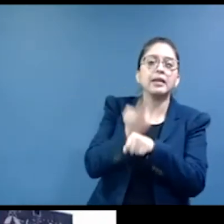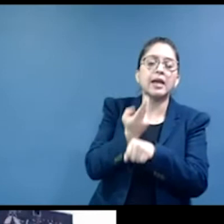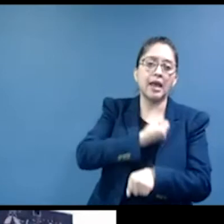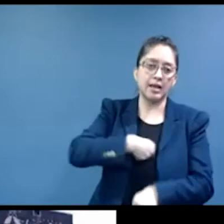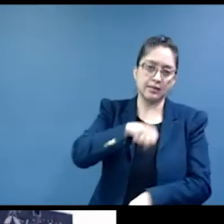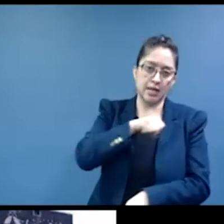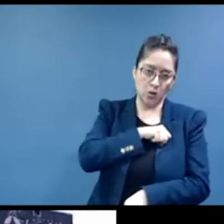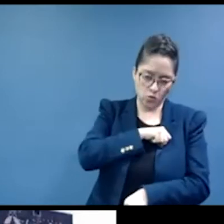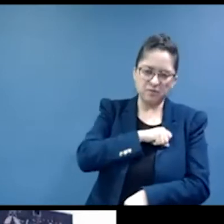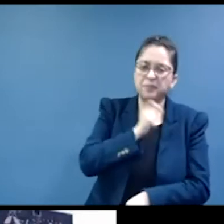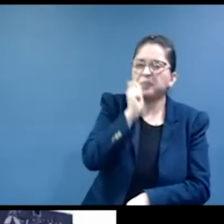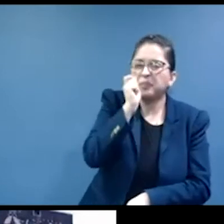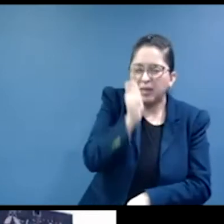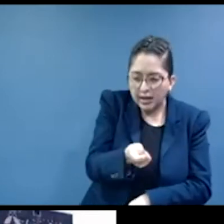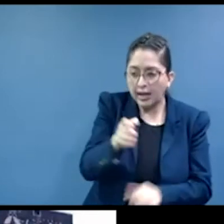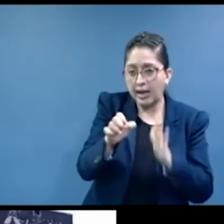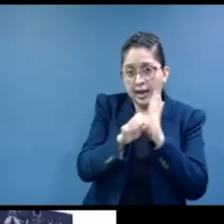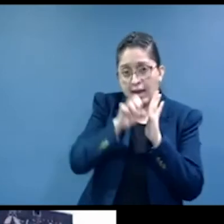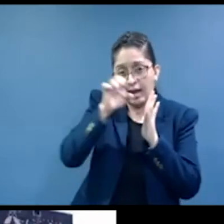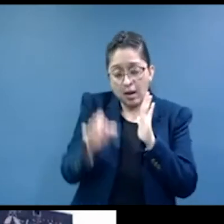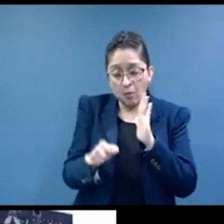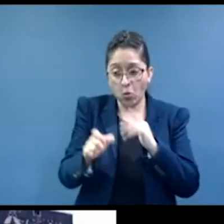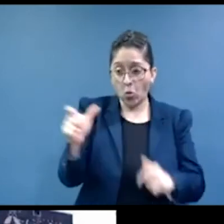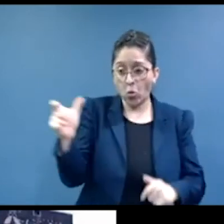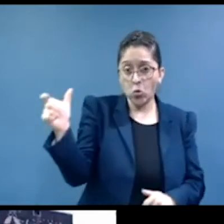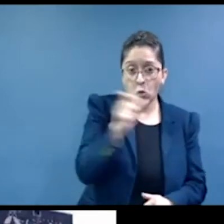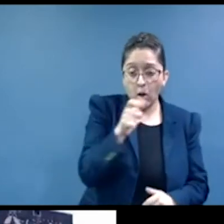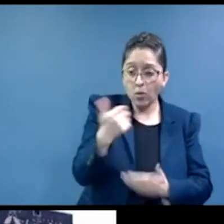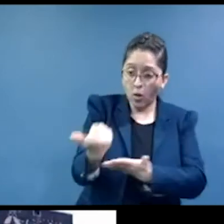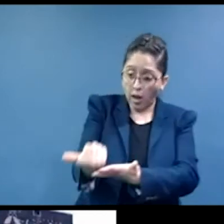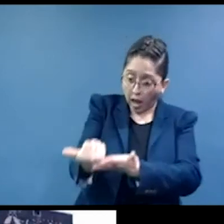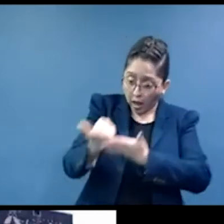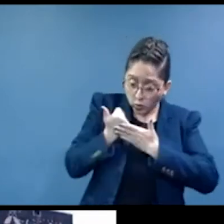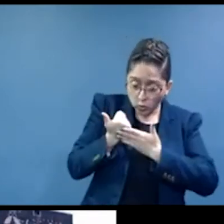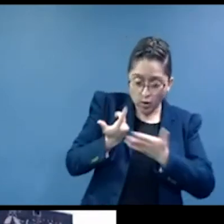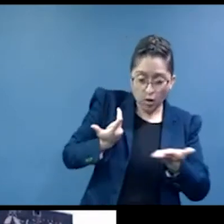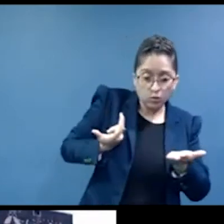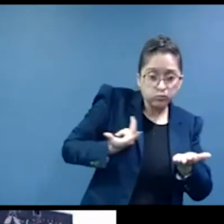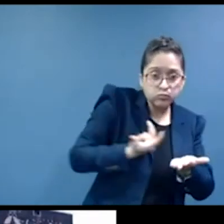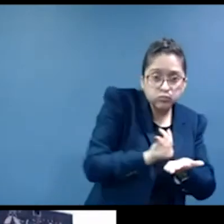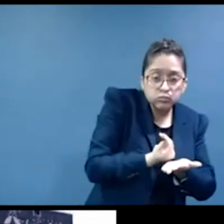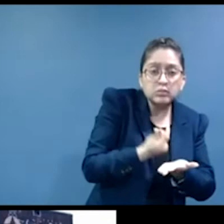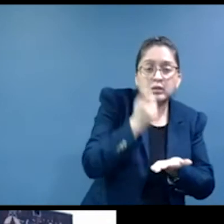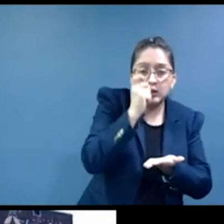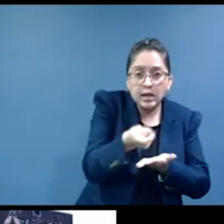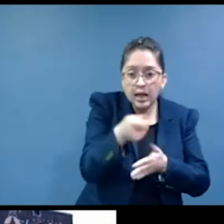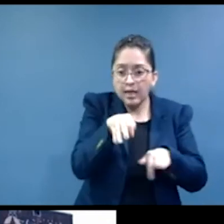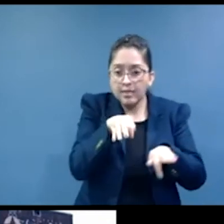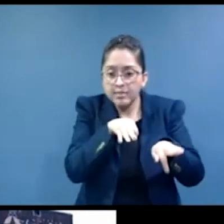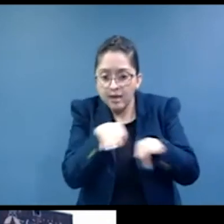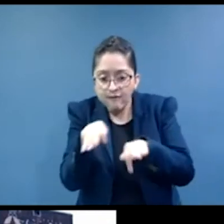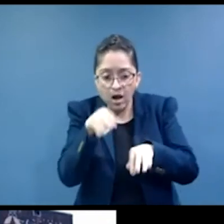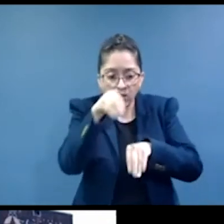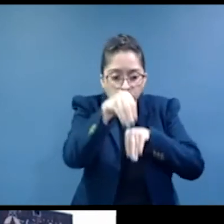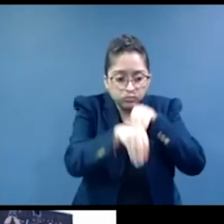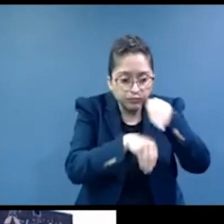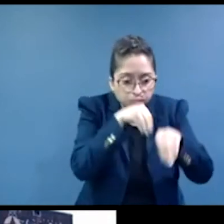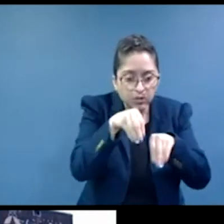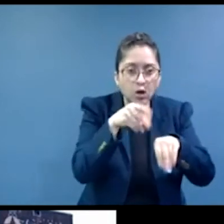trabajar alrededor de reproducción humana asistida. Trabajar, me refiero, en temas regulatorios,